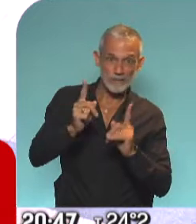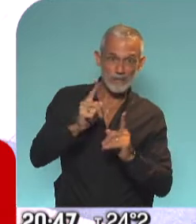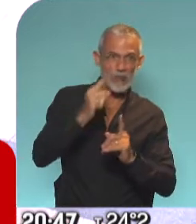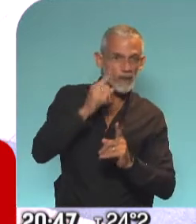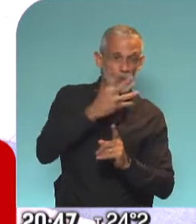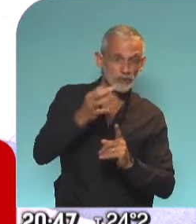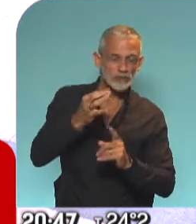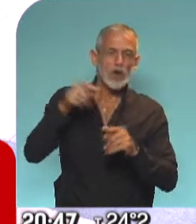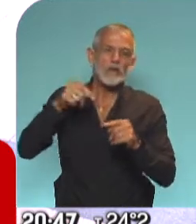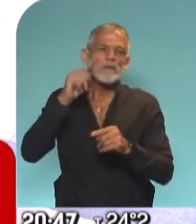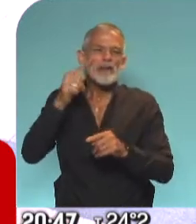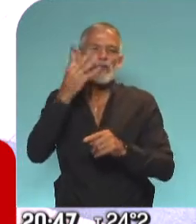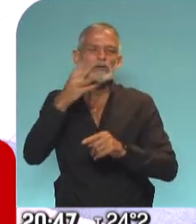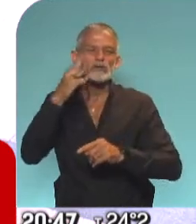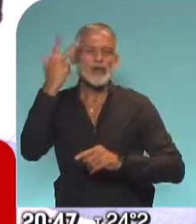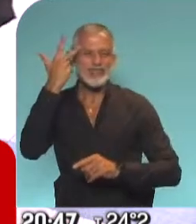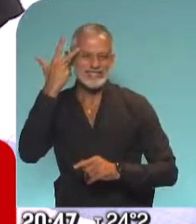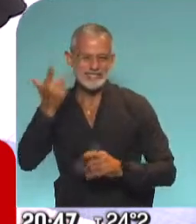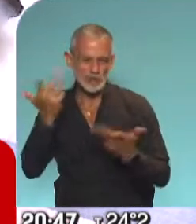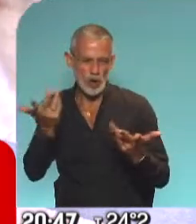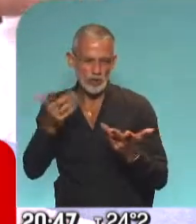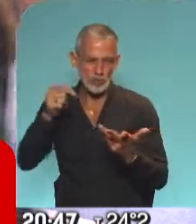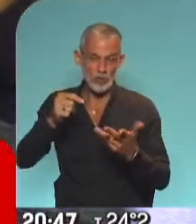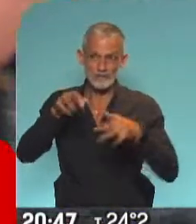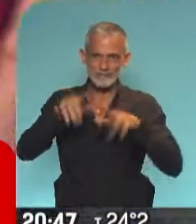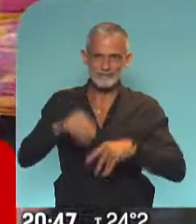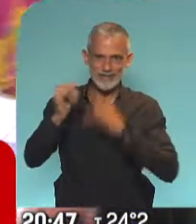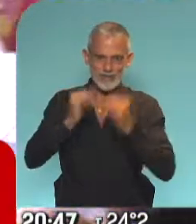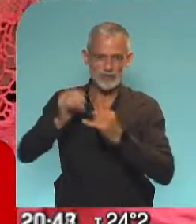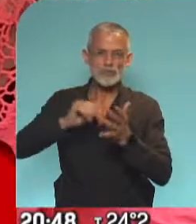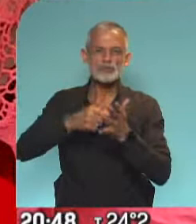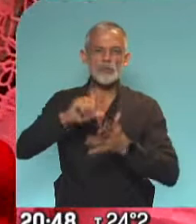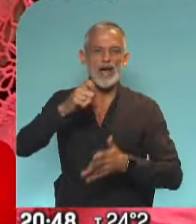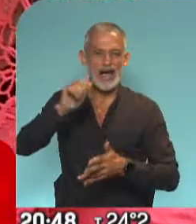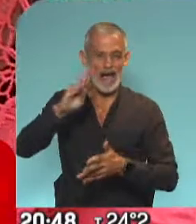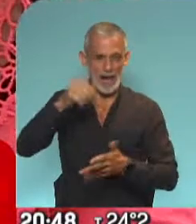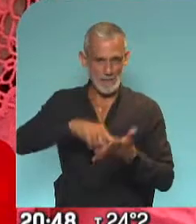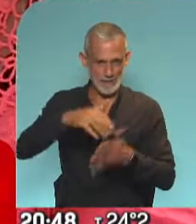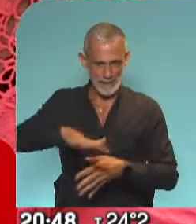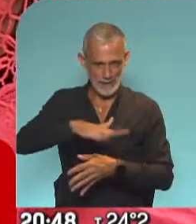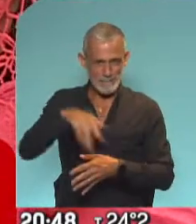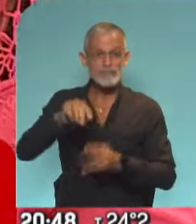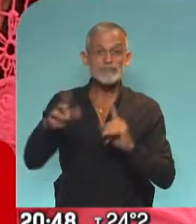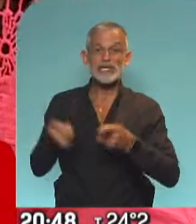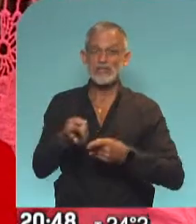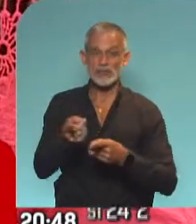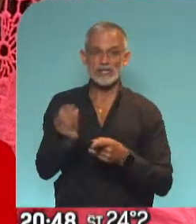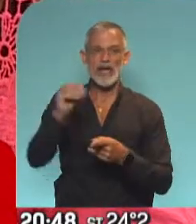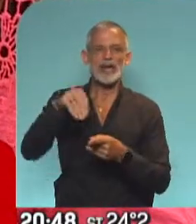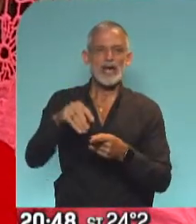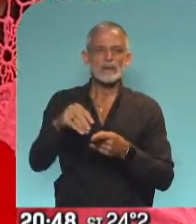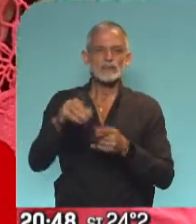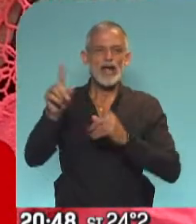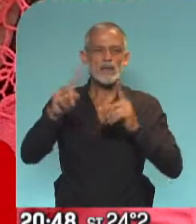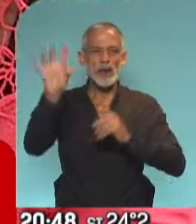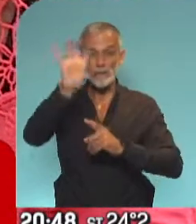Hoy es 1.418. Lo que informa la ciudad de Buenos Aires. Por otra parte, agregamos los datos de